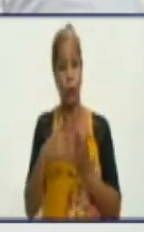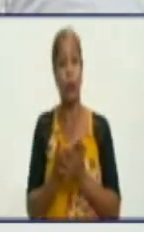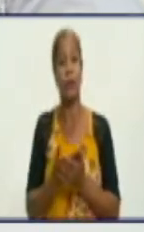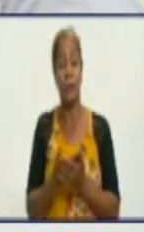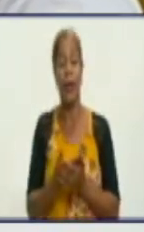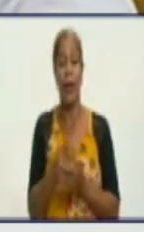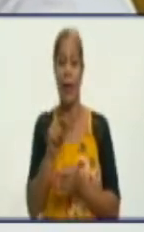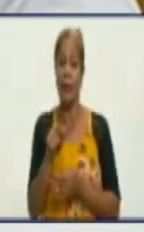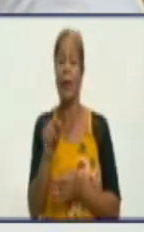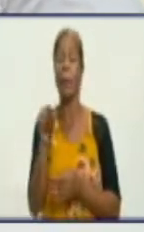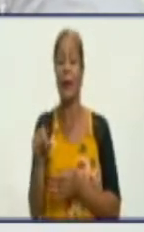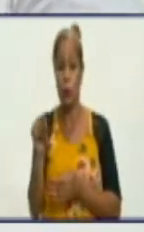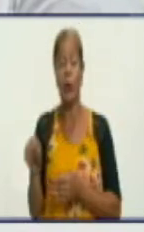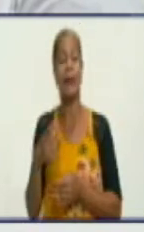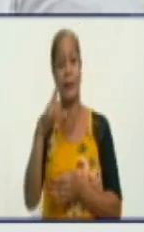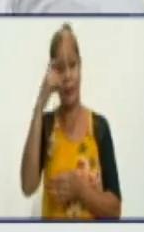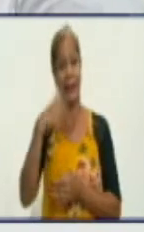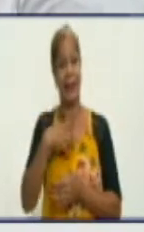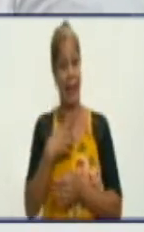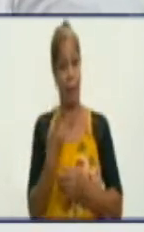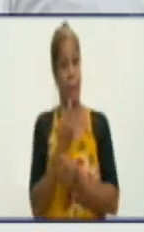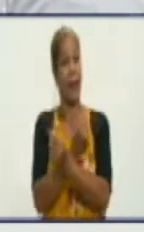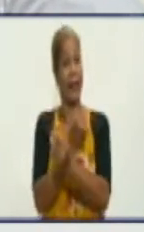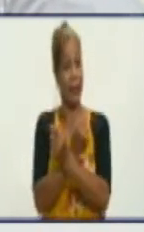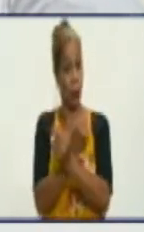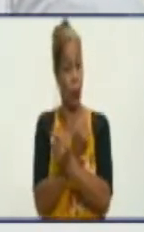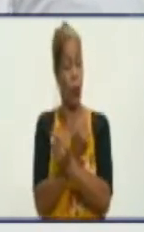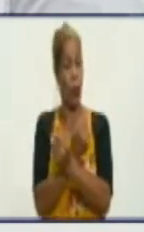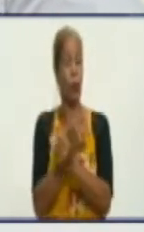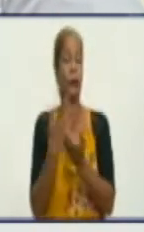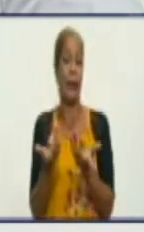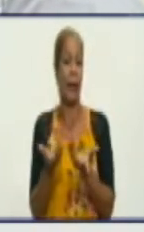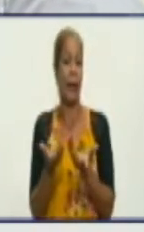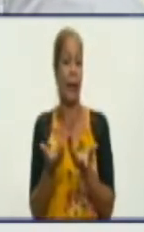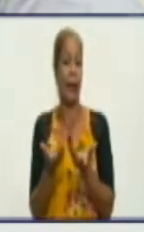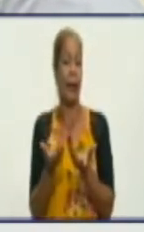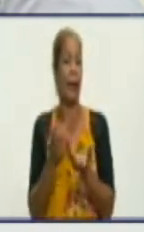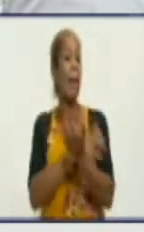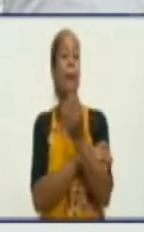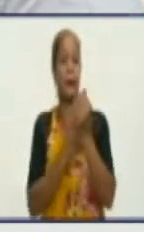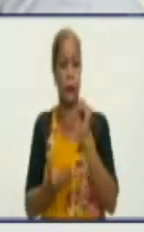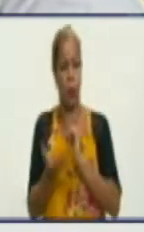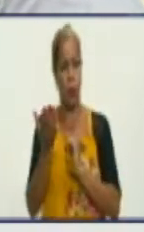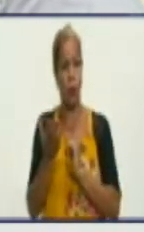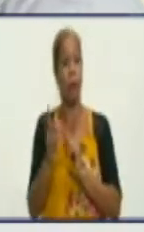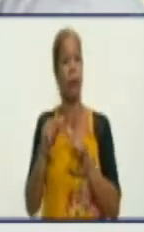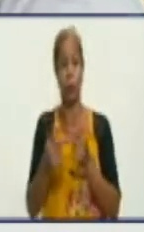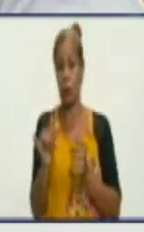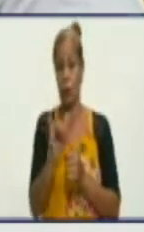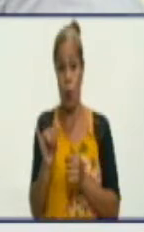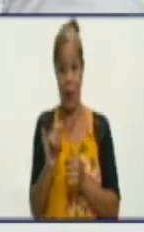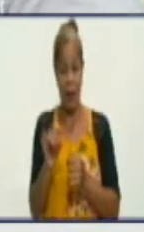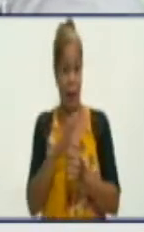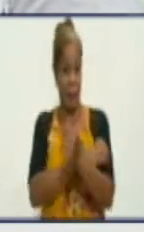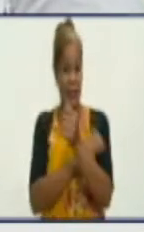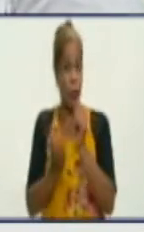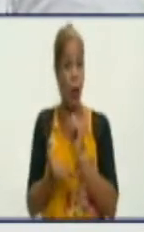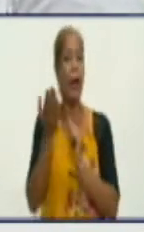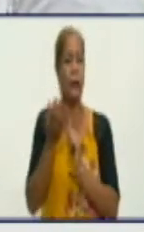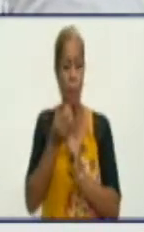subir y nos va a dar dolor de cabeza, no, también ataca a órganos dianas, como son los ojos, el corazón, los riñones y el cerebro.